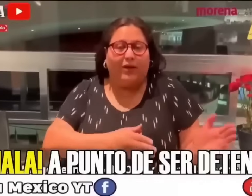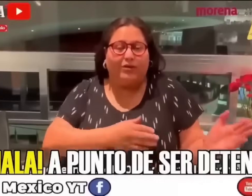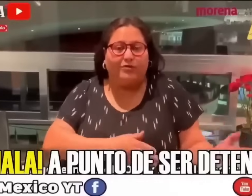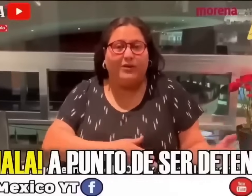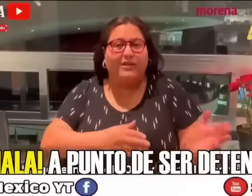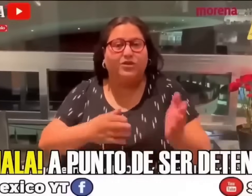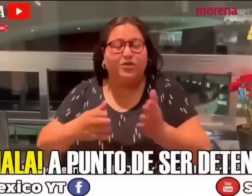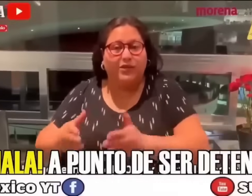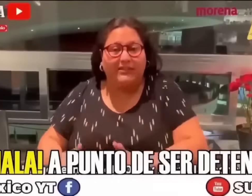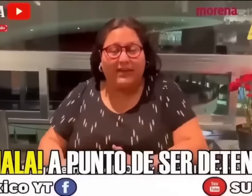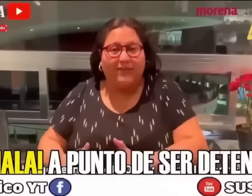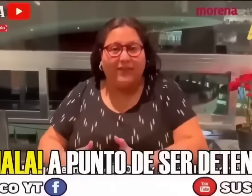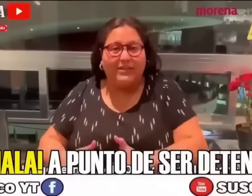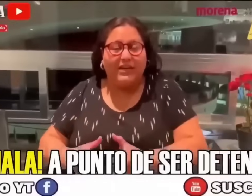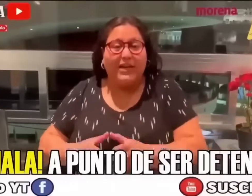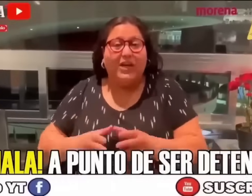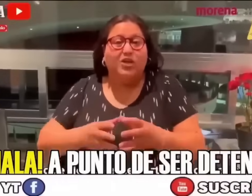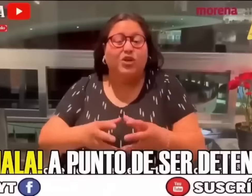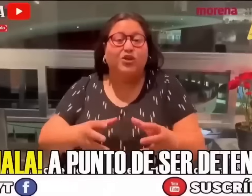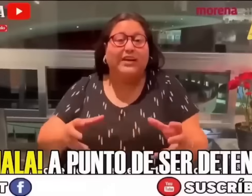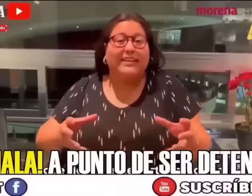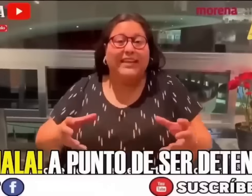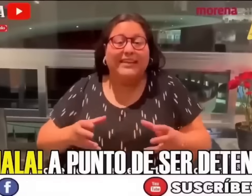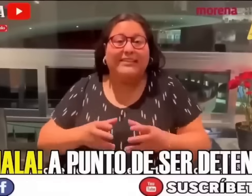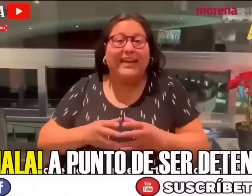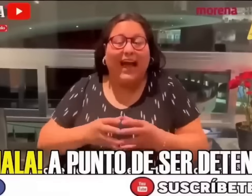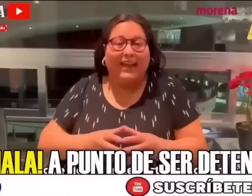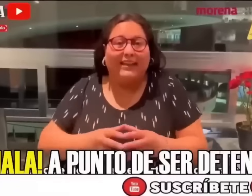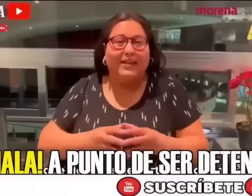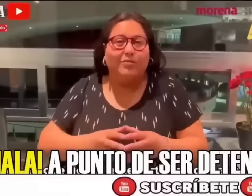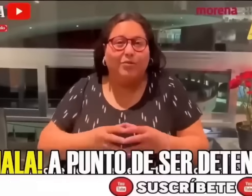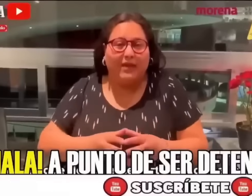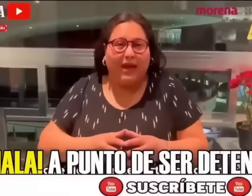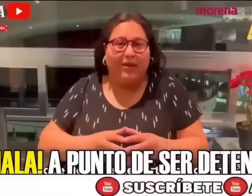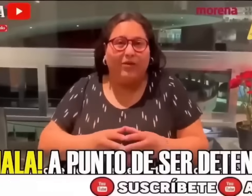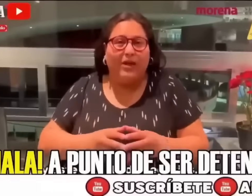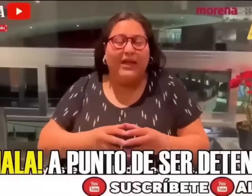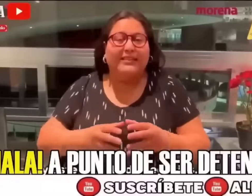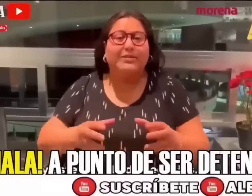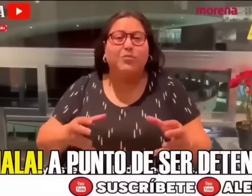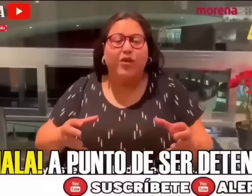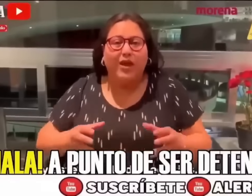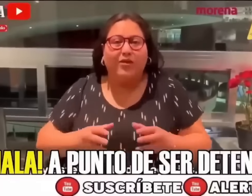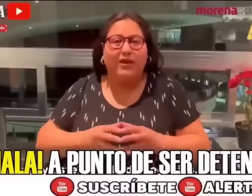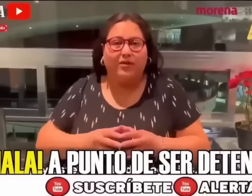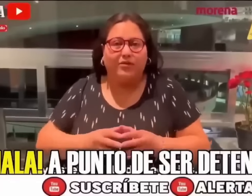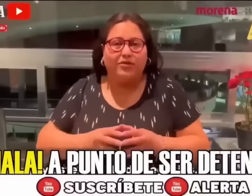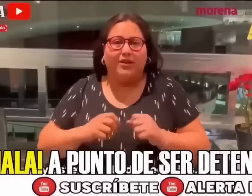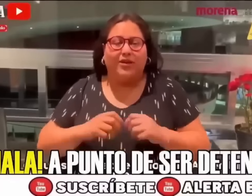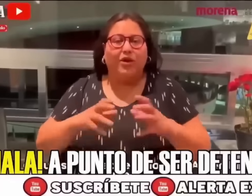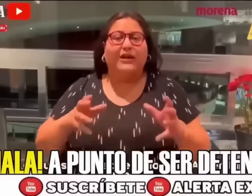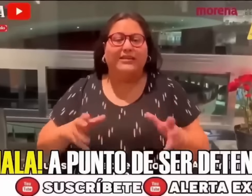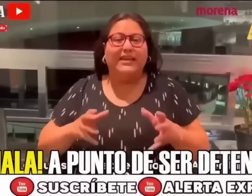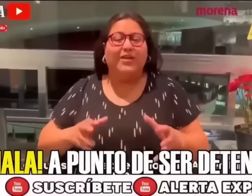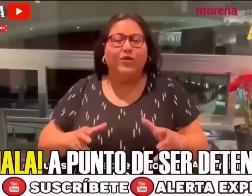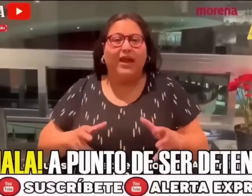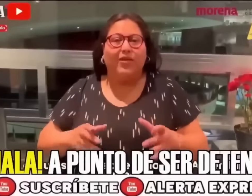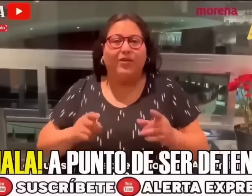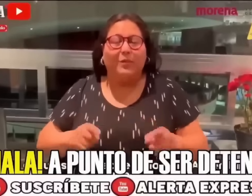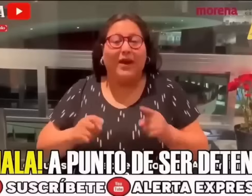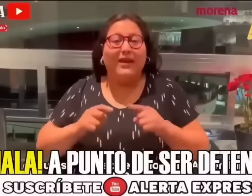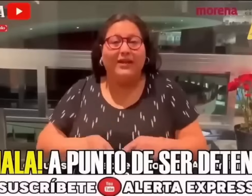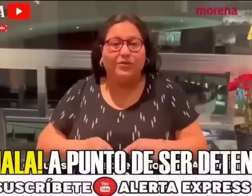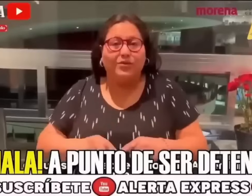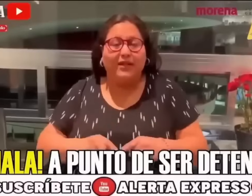Taboada, que ha gobernado en 2018 y hasta la fecha, son los que tienen este cártel inmobiliario y este modelo de negocios con el que se